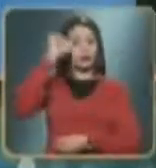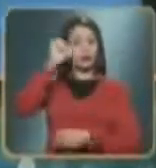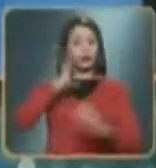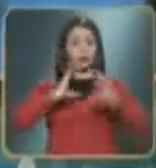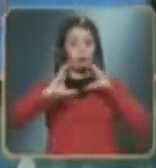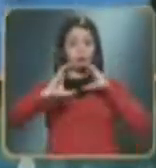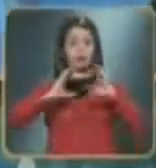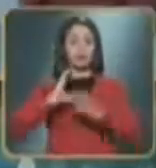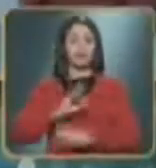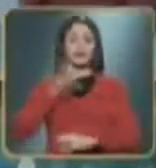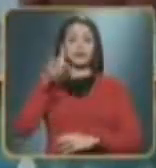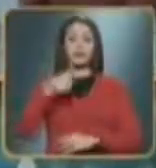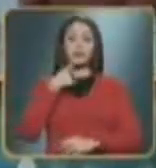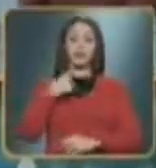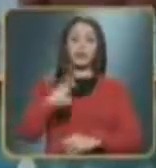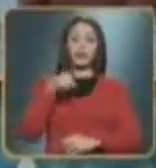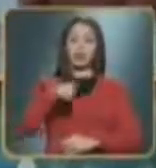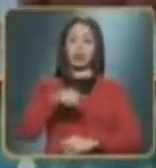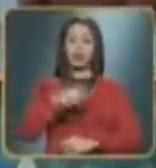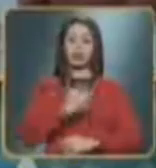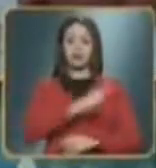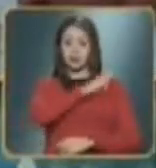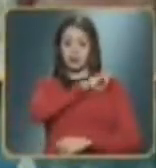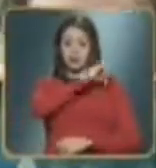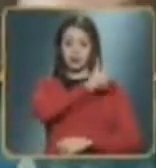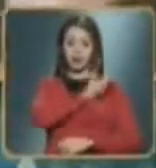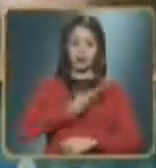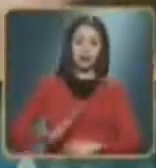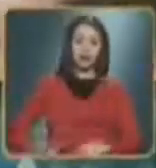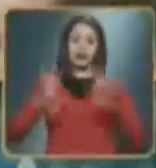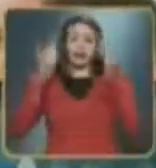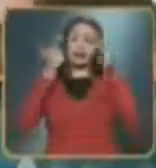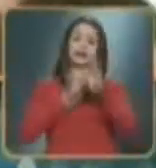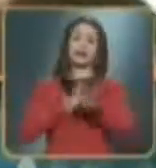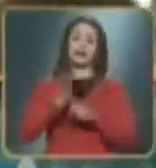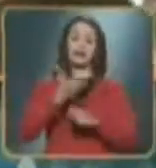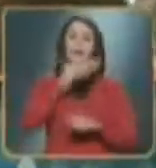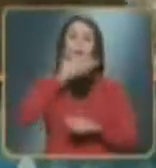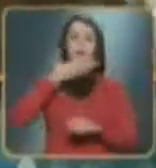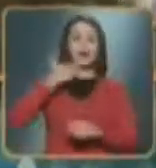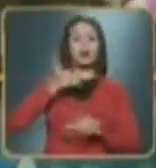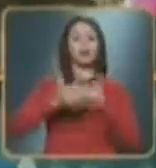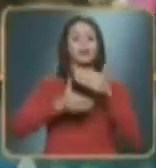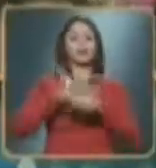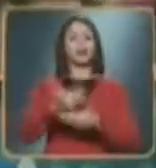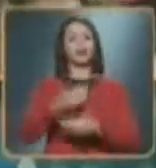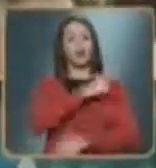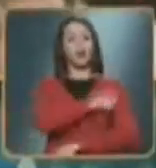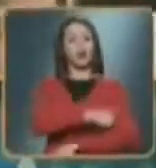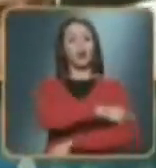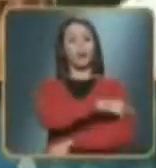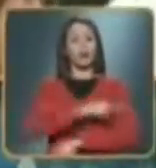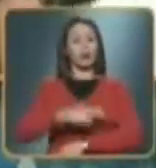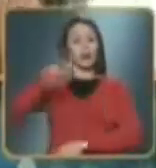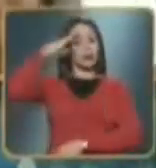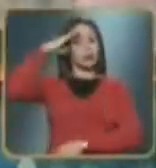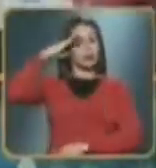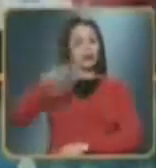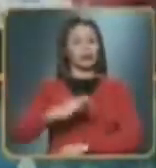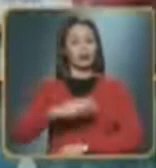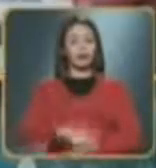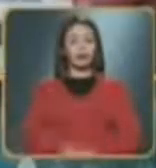comunicacional a su vez manifestó que el jefe del Estado venezolano Hugo Chávez continúa recuperándose en el hospital Militar Doctor Carlos